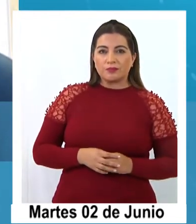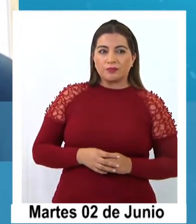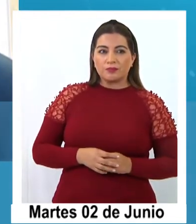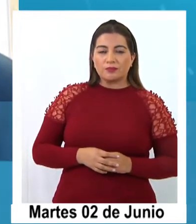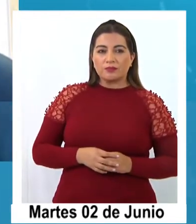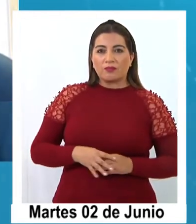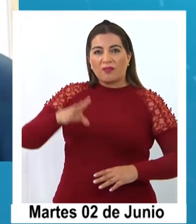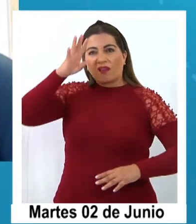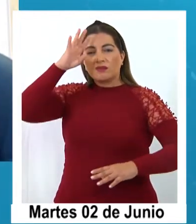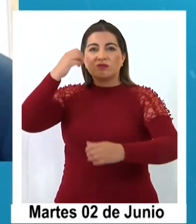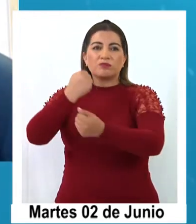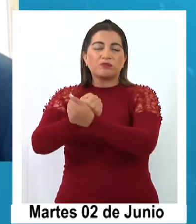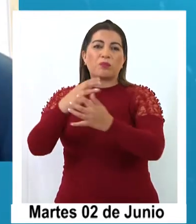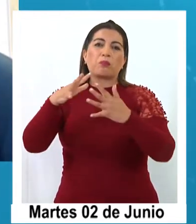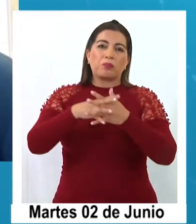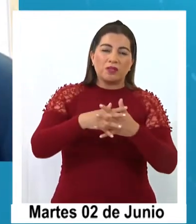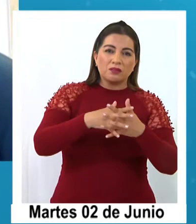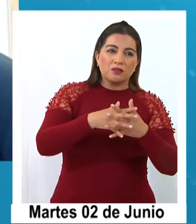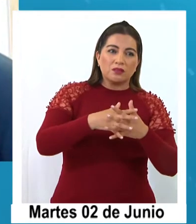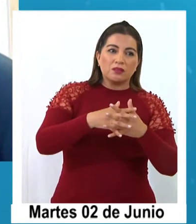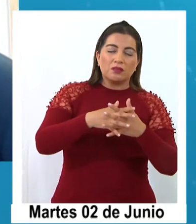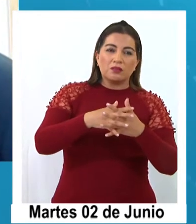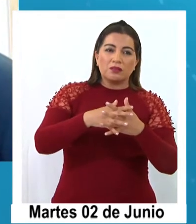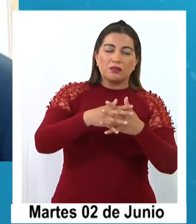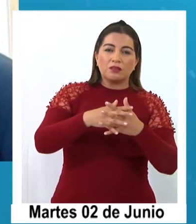las fuerzas armadas, con